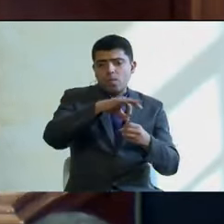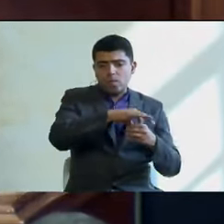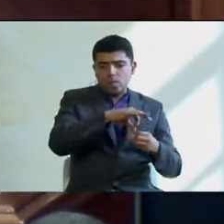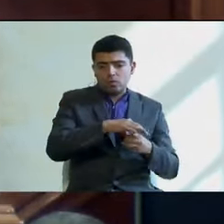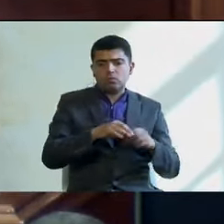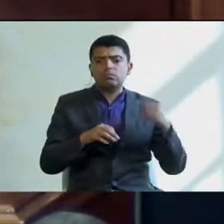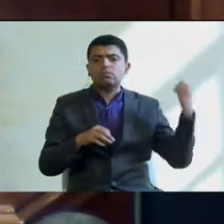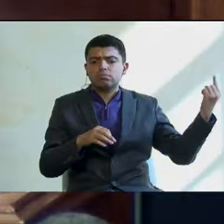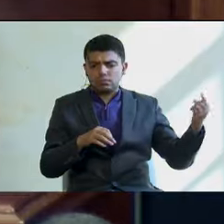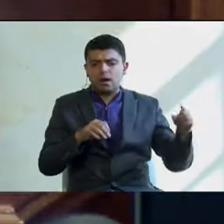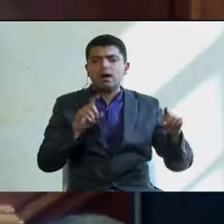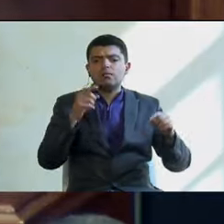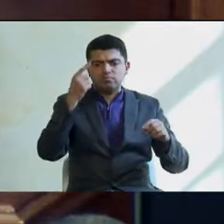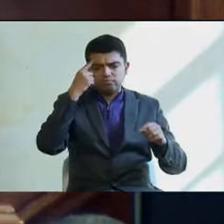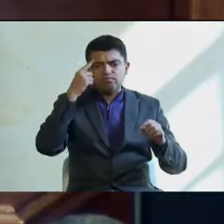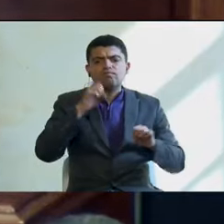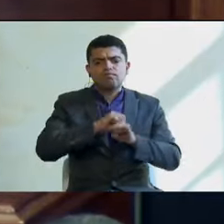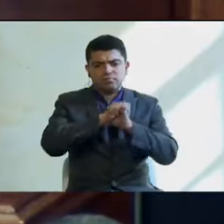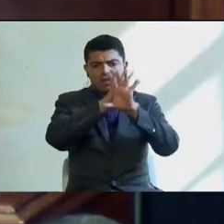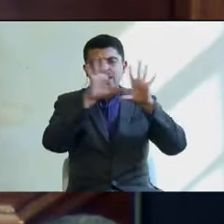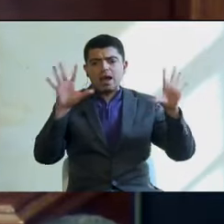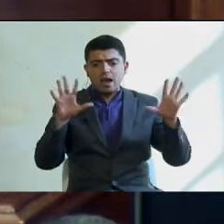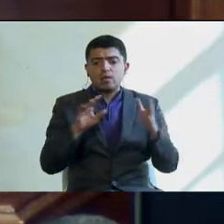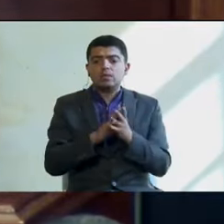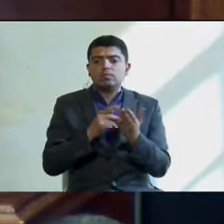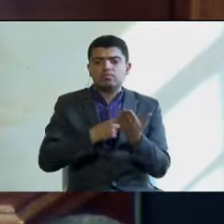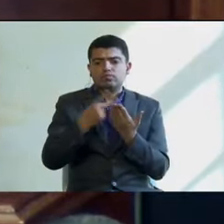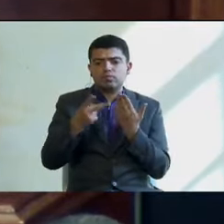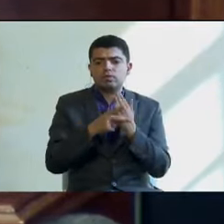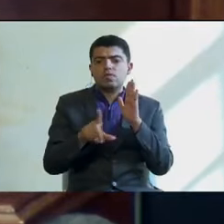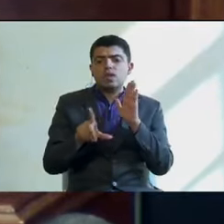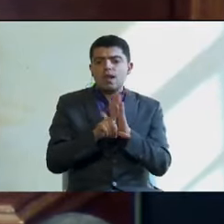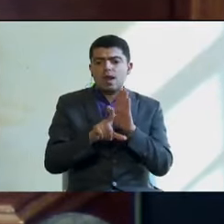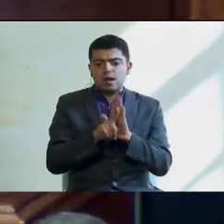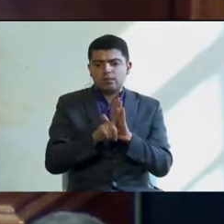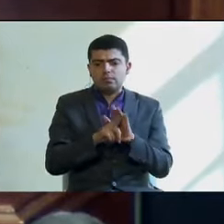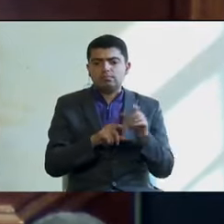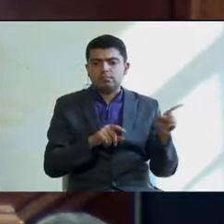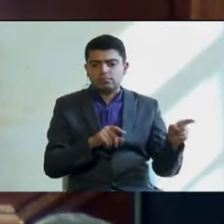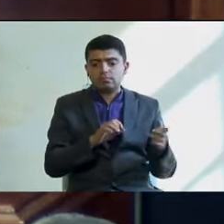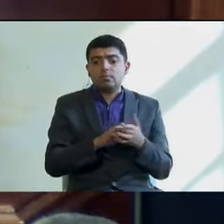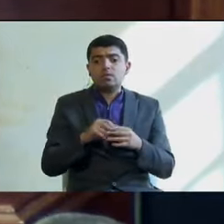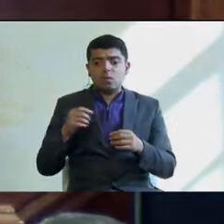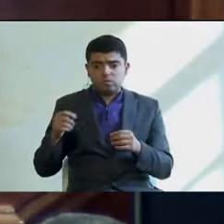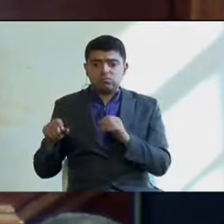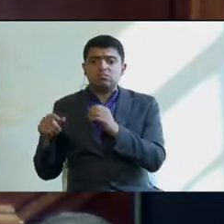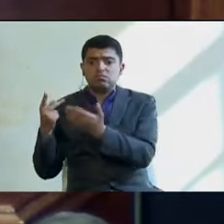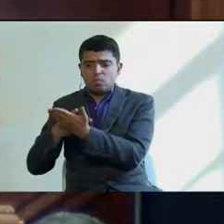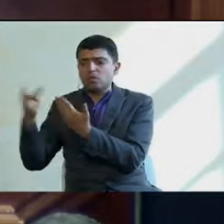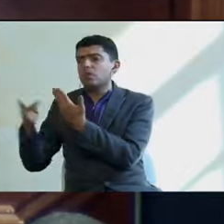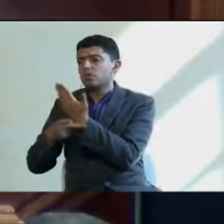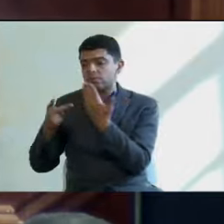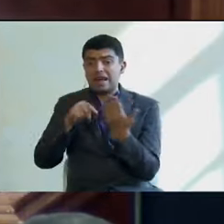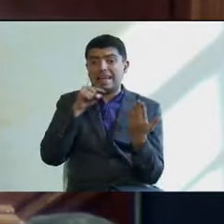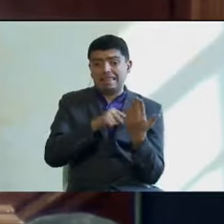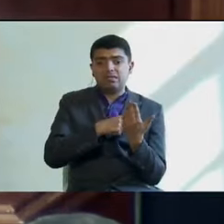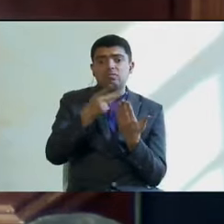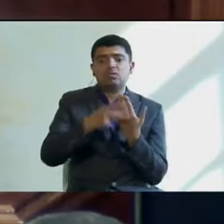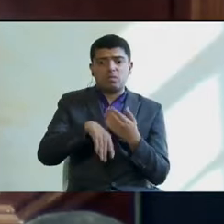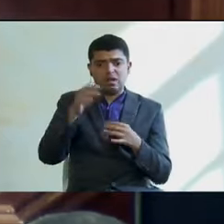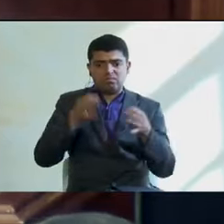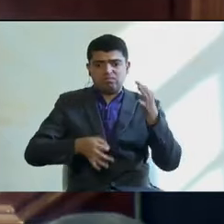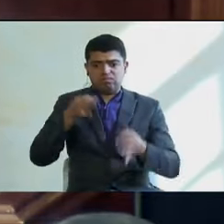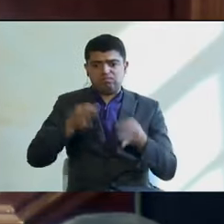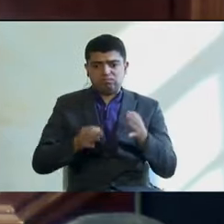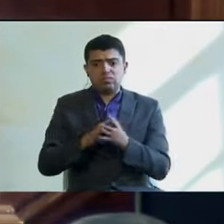claro este proyecto que es un proyecto de ley como pocos que hace justicia con el nivel ejecutivo de la Policía Nacional